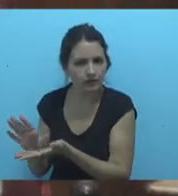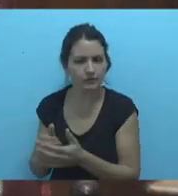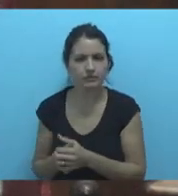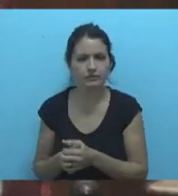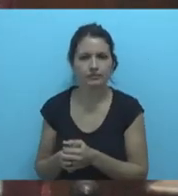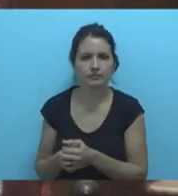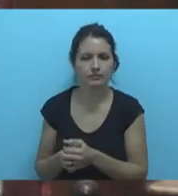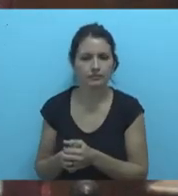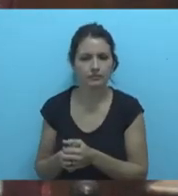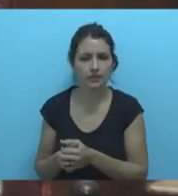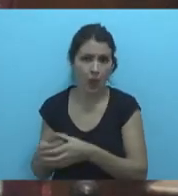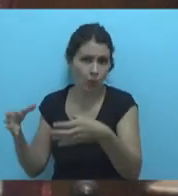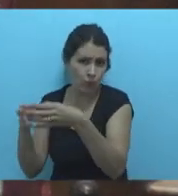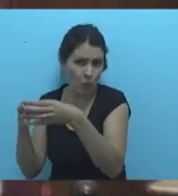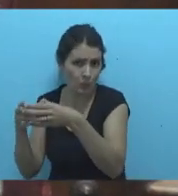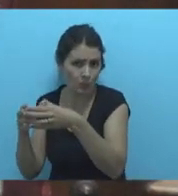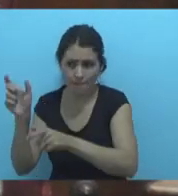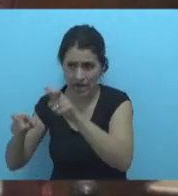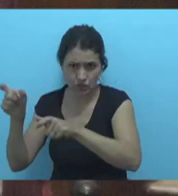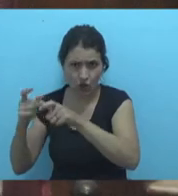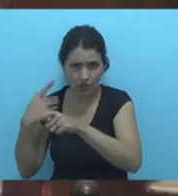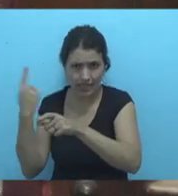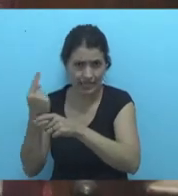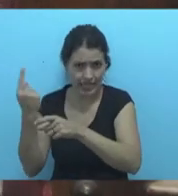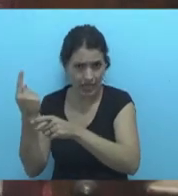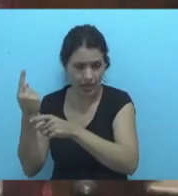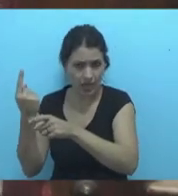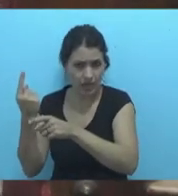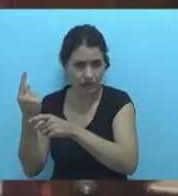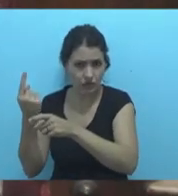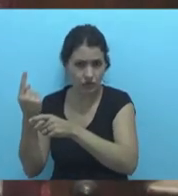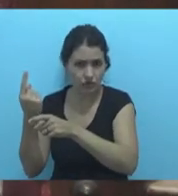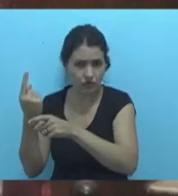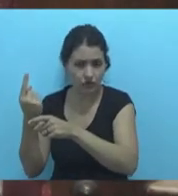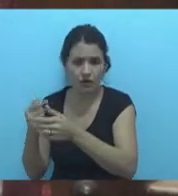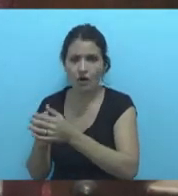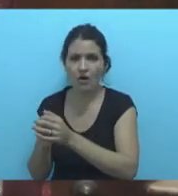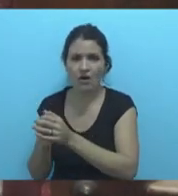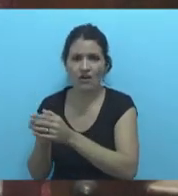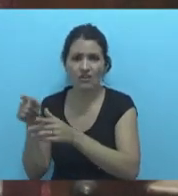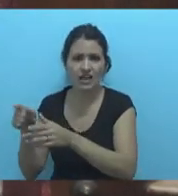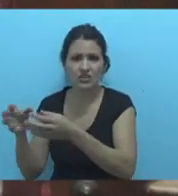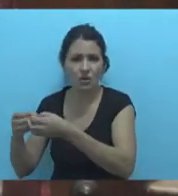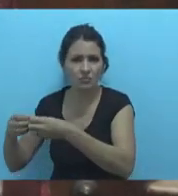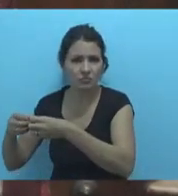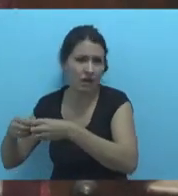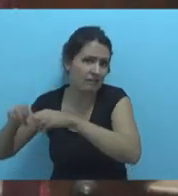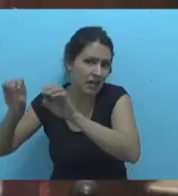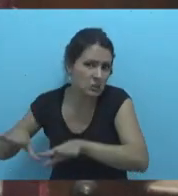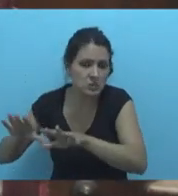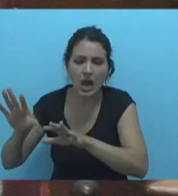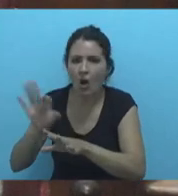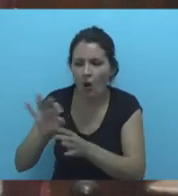y lo venimos planteando en cada una de las acciones que llevamos adelante, y muchos lo vamos a seguir sosteniendo. Ojalá las acciones